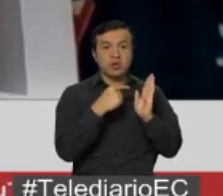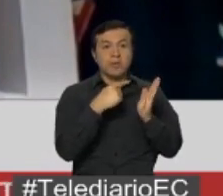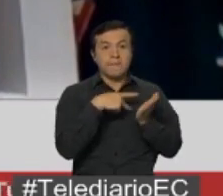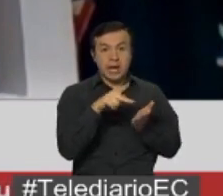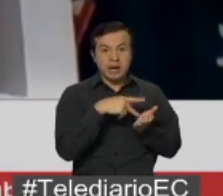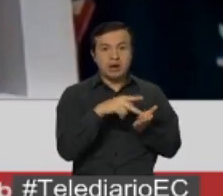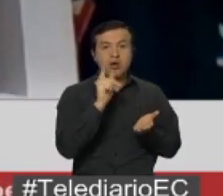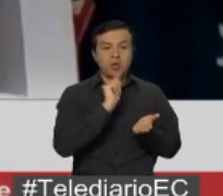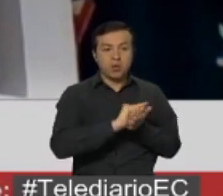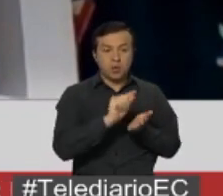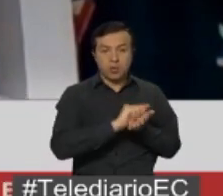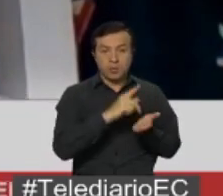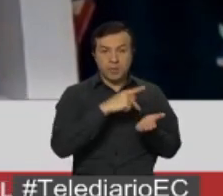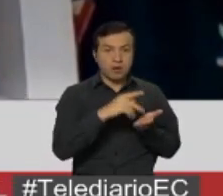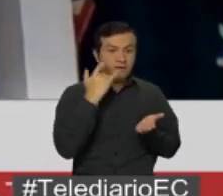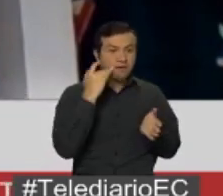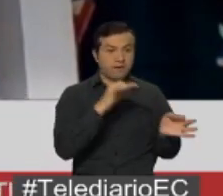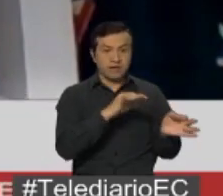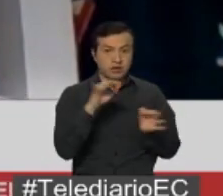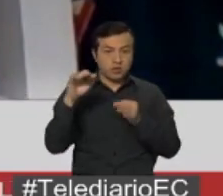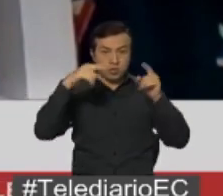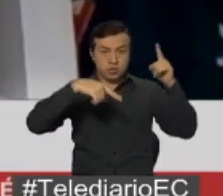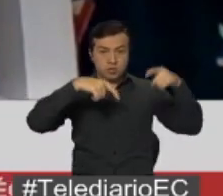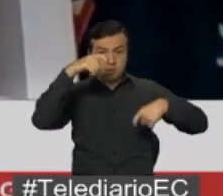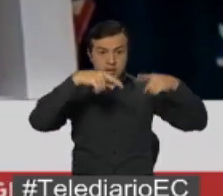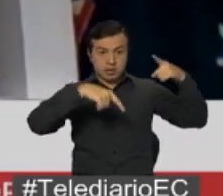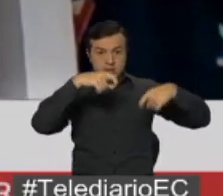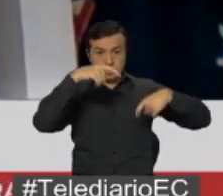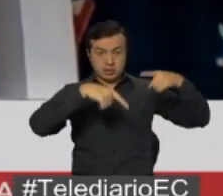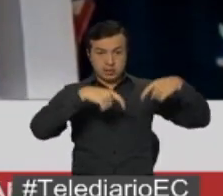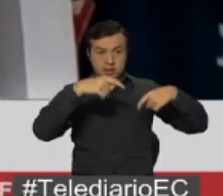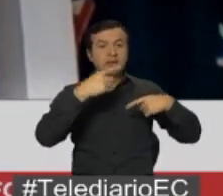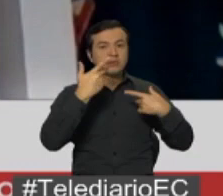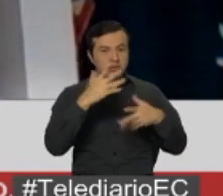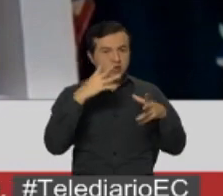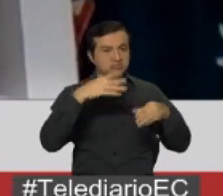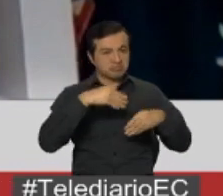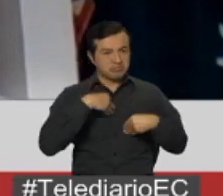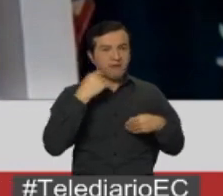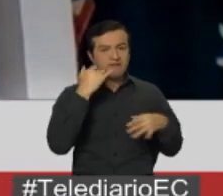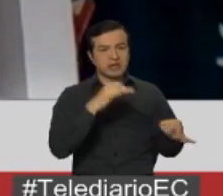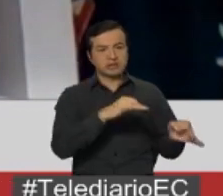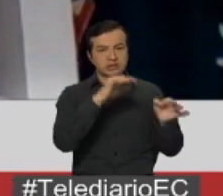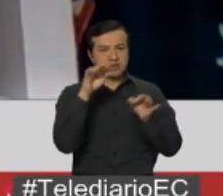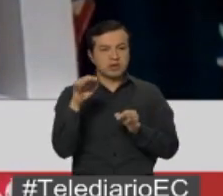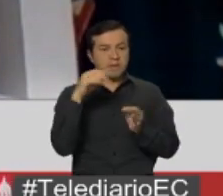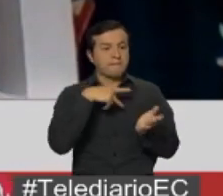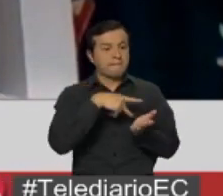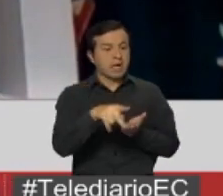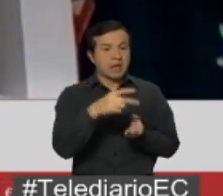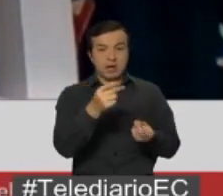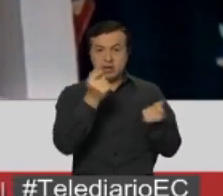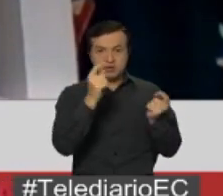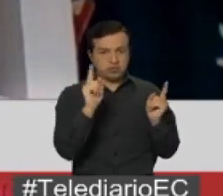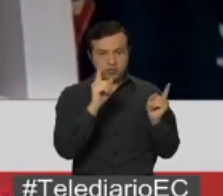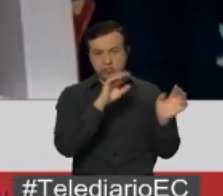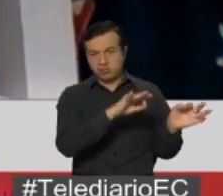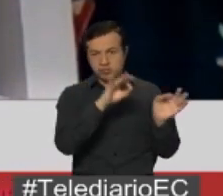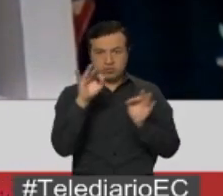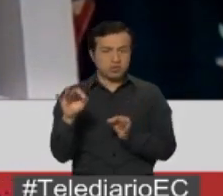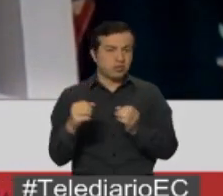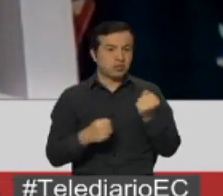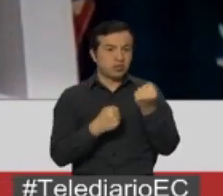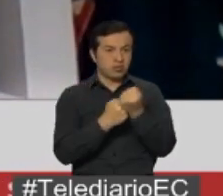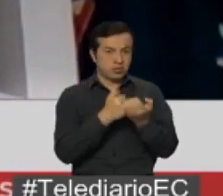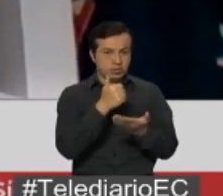cooperativas de ahorro y crédito las mutualistas de ahorro y crédito para la vivienda han aplicado esta norma de manera muy amplia beneficiando a